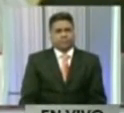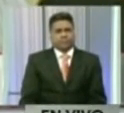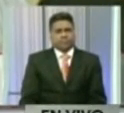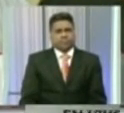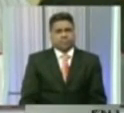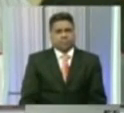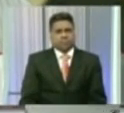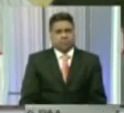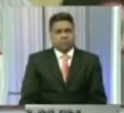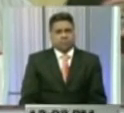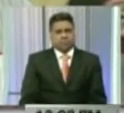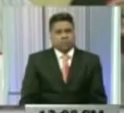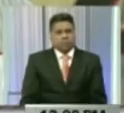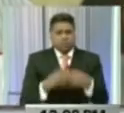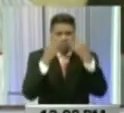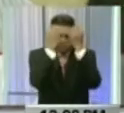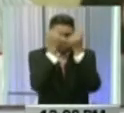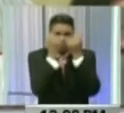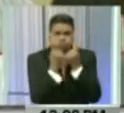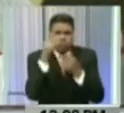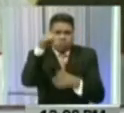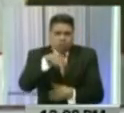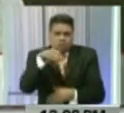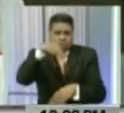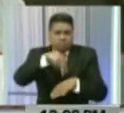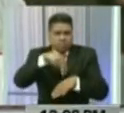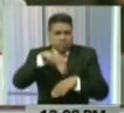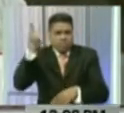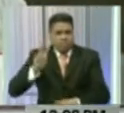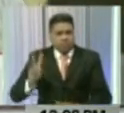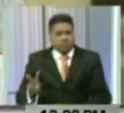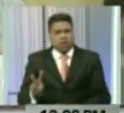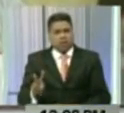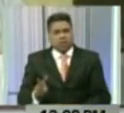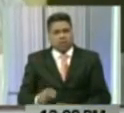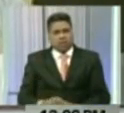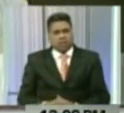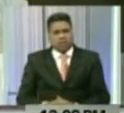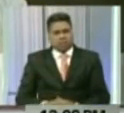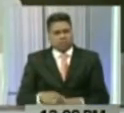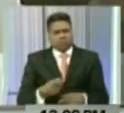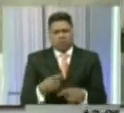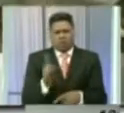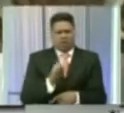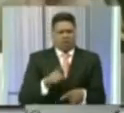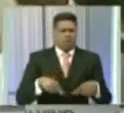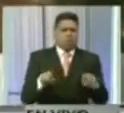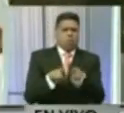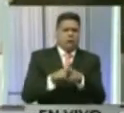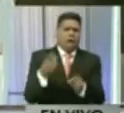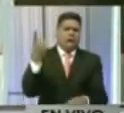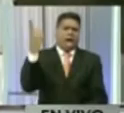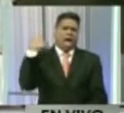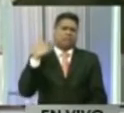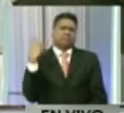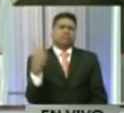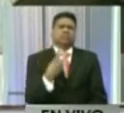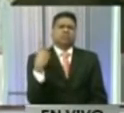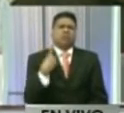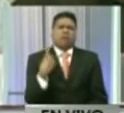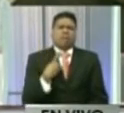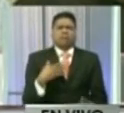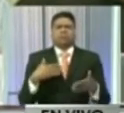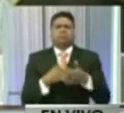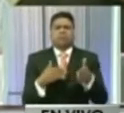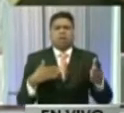con la presencia de paramilitares, que ya no están como antes solo con el sicariato contra los